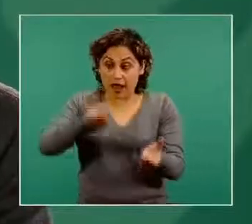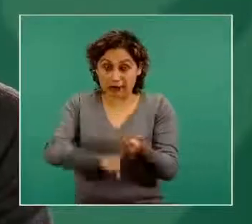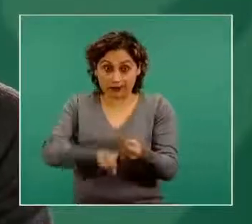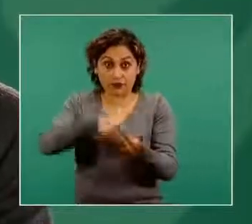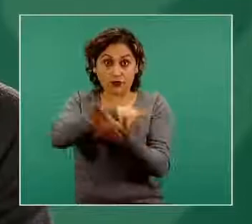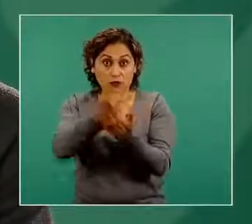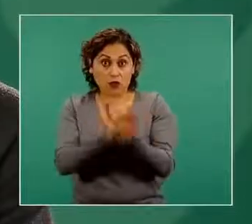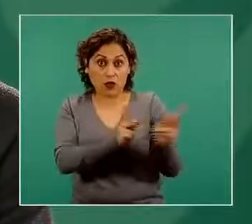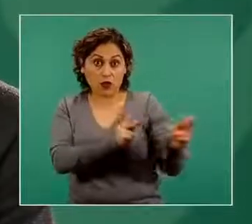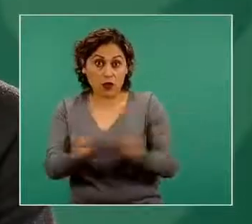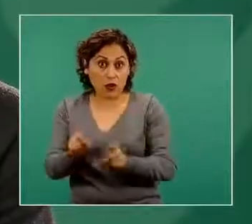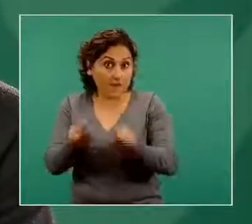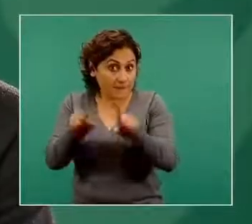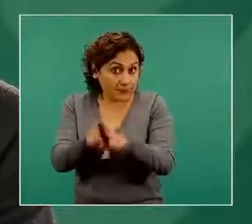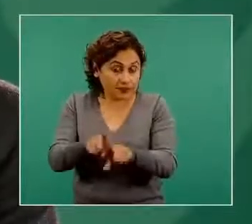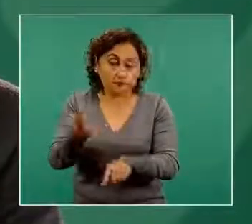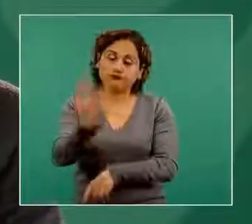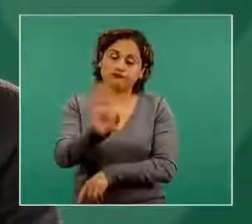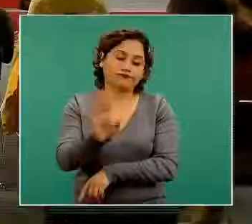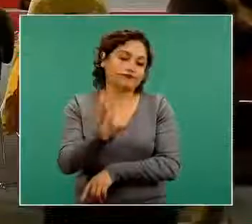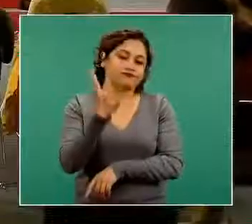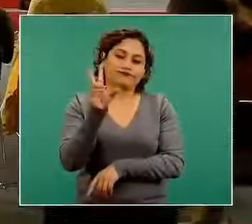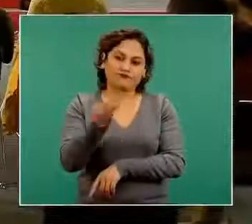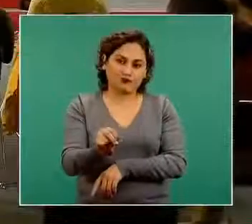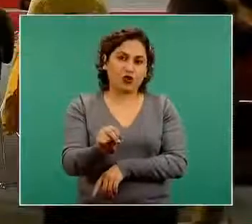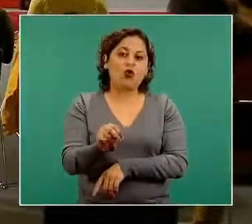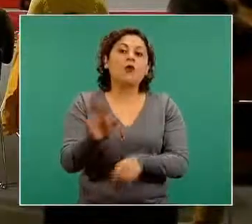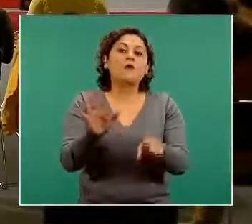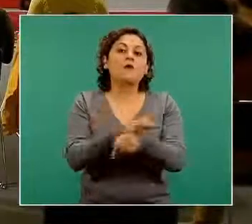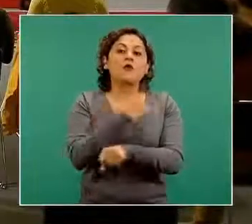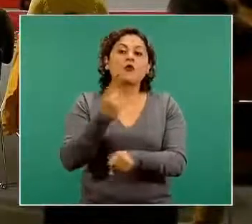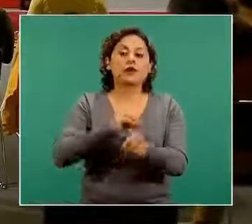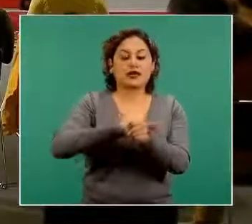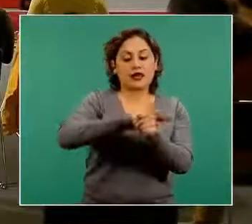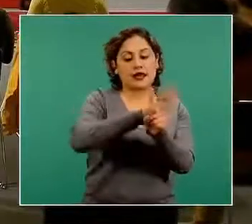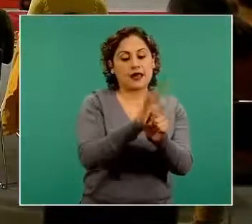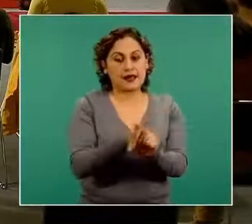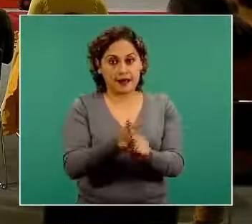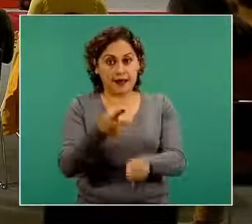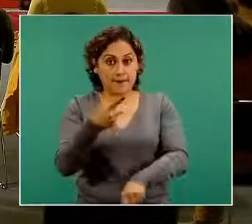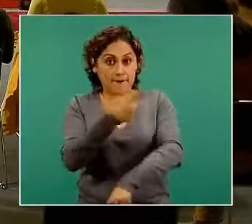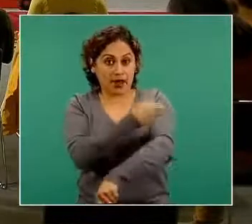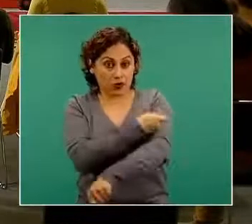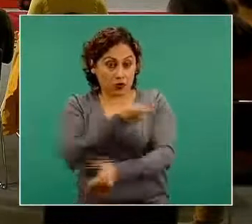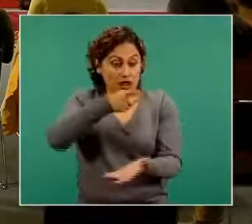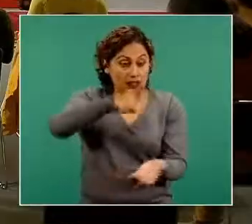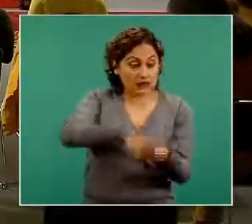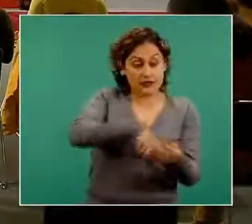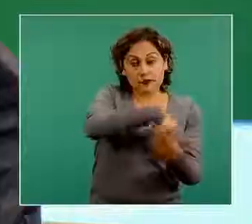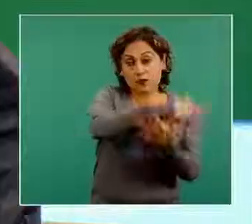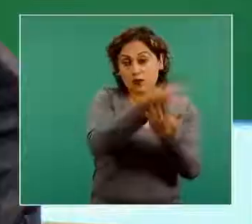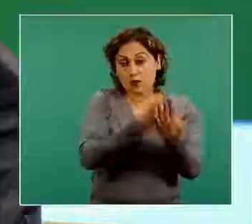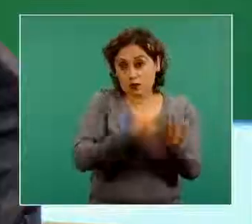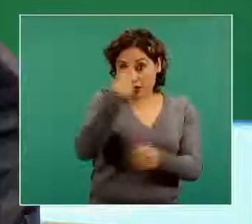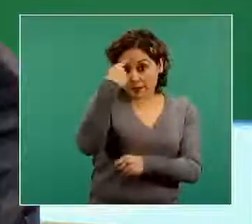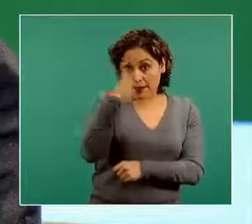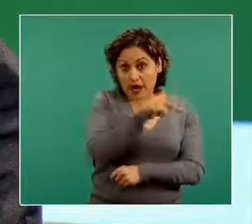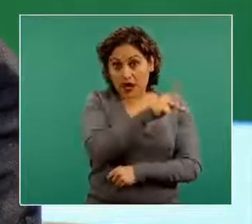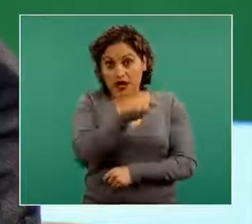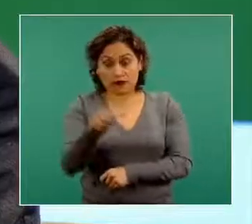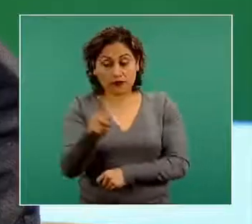rutinaria. La vacuna COVID no ha sido incorporada al programa de vacunación universal por múltiples razones